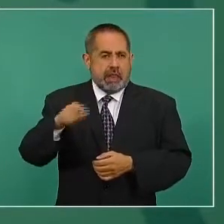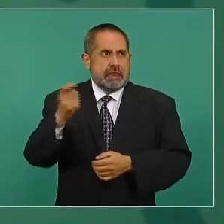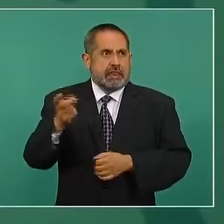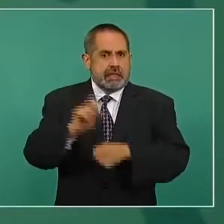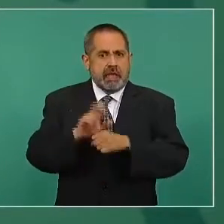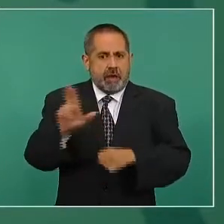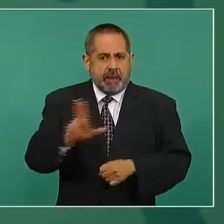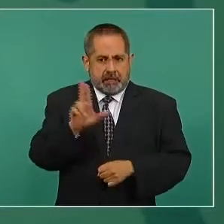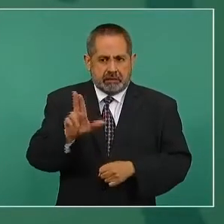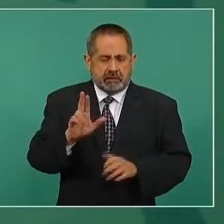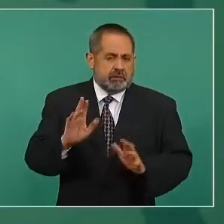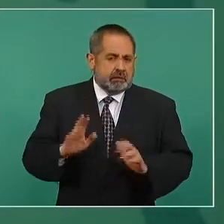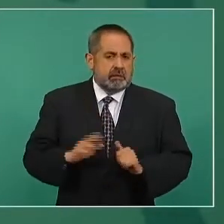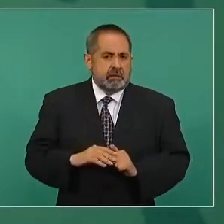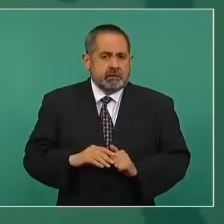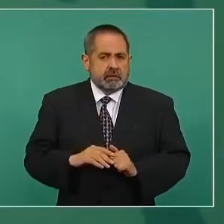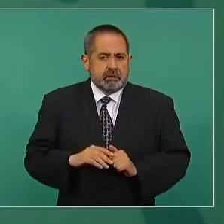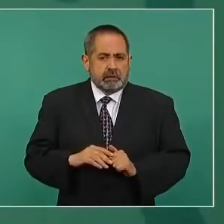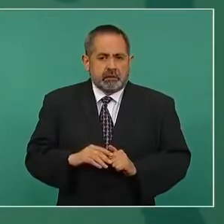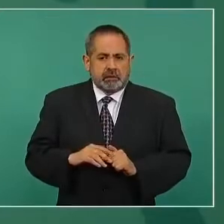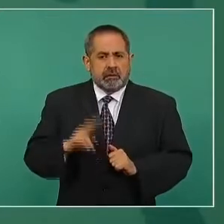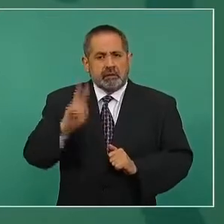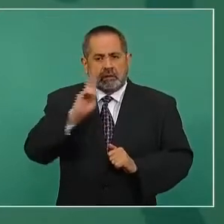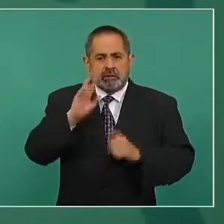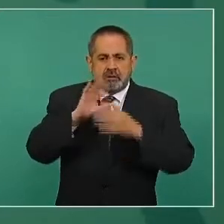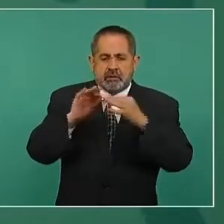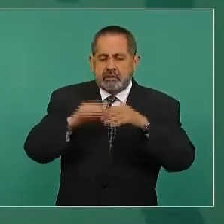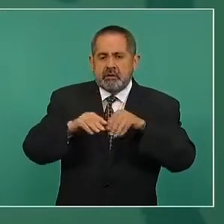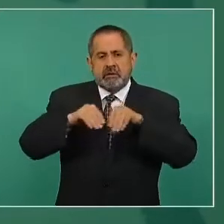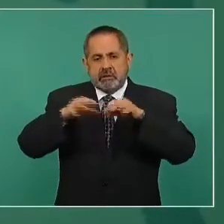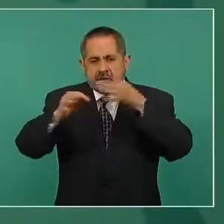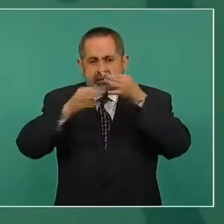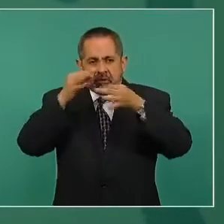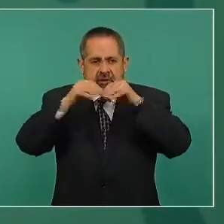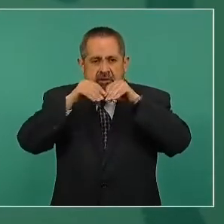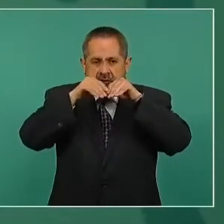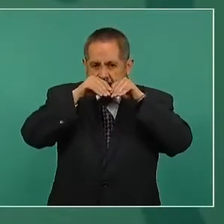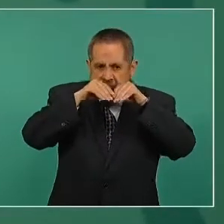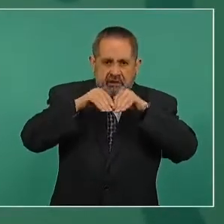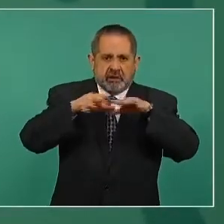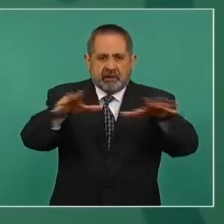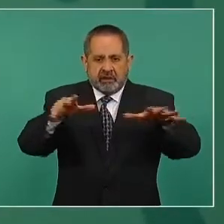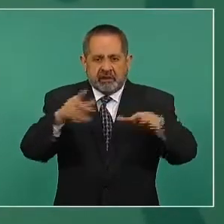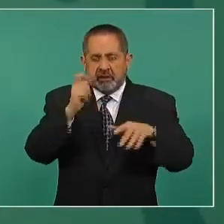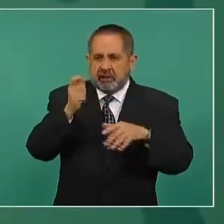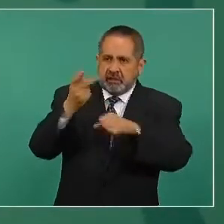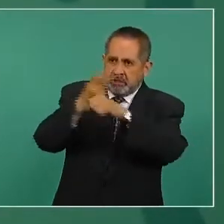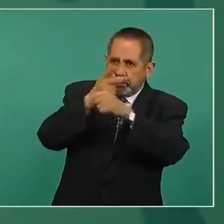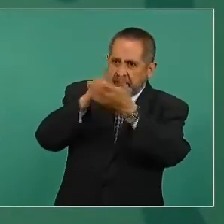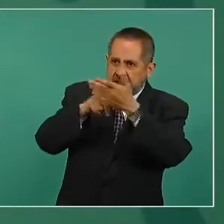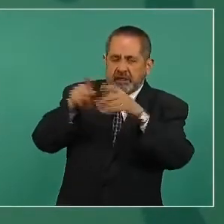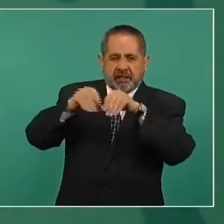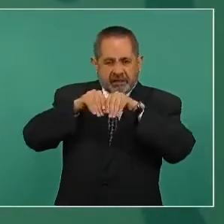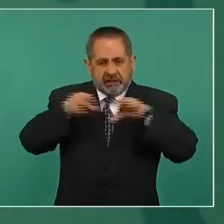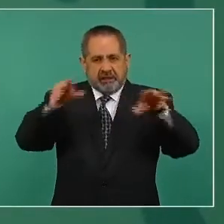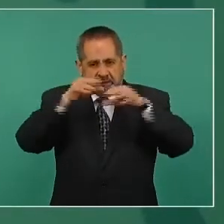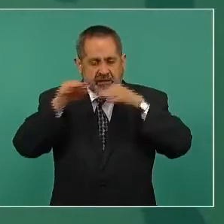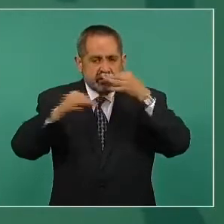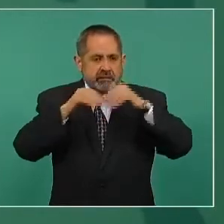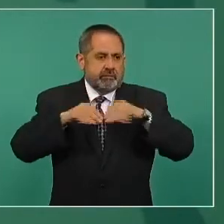y se va a procurar que se transmita lo que va a